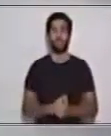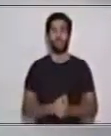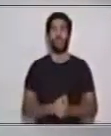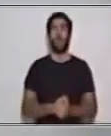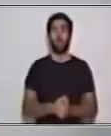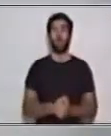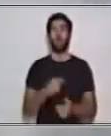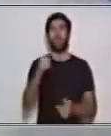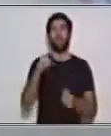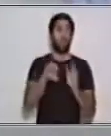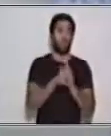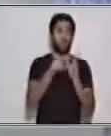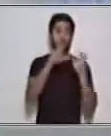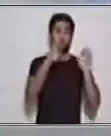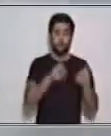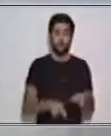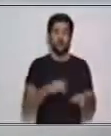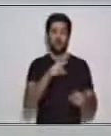no hizo ejercicio?